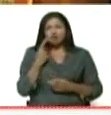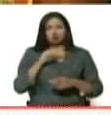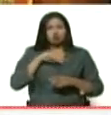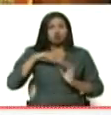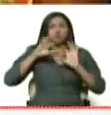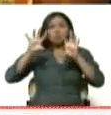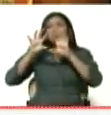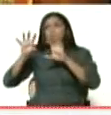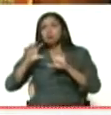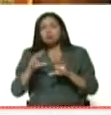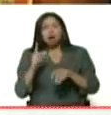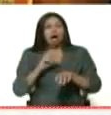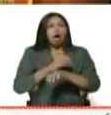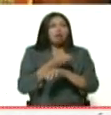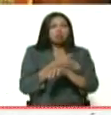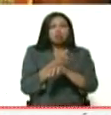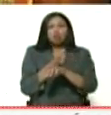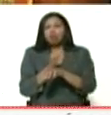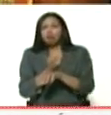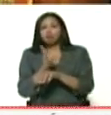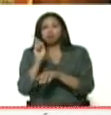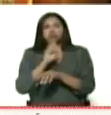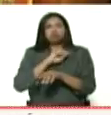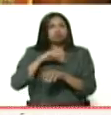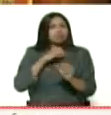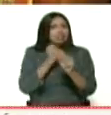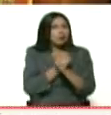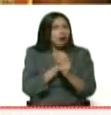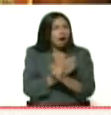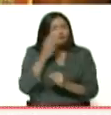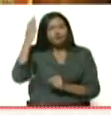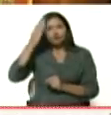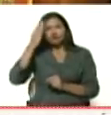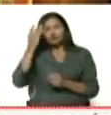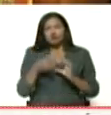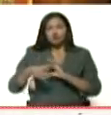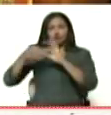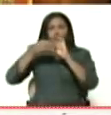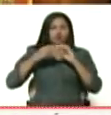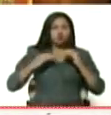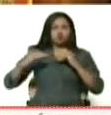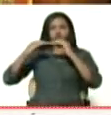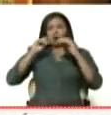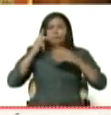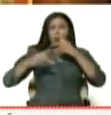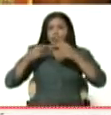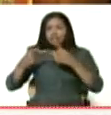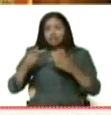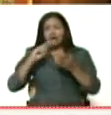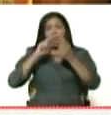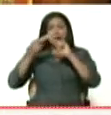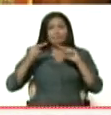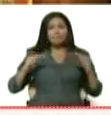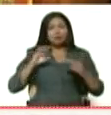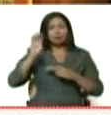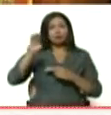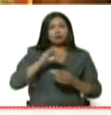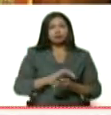ni perdiendo el tiempo. Estamos trabajando por la conciencia, la unión, la estabilidad política, la paz del país.